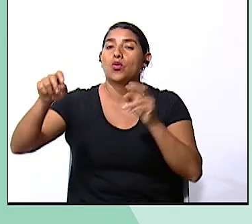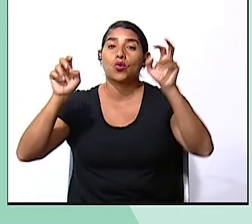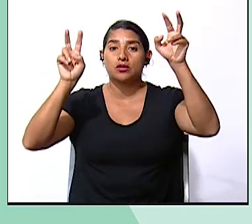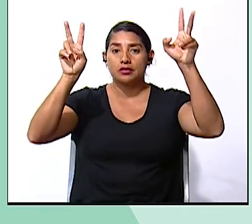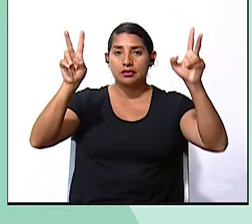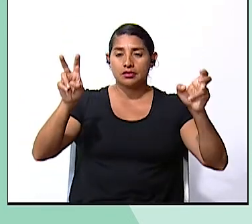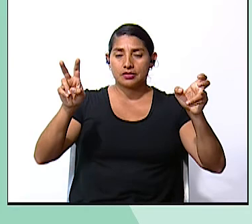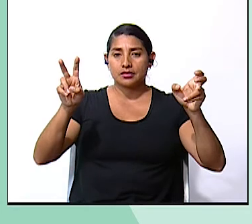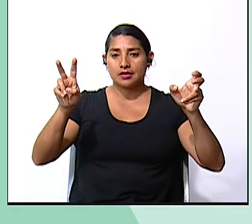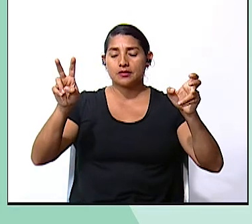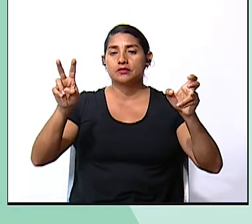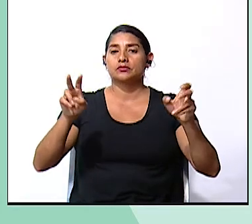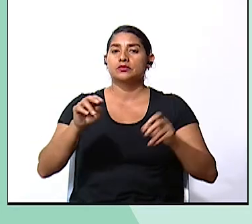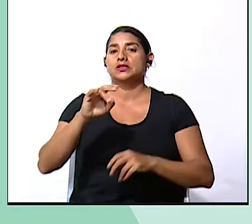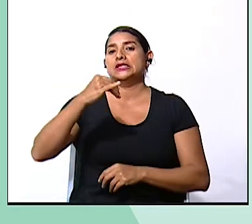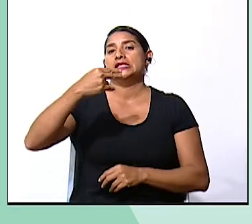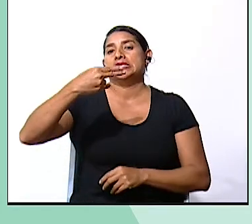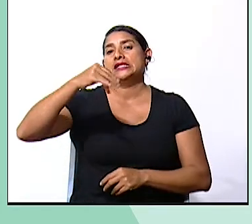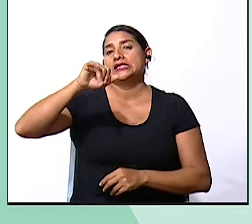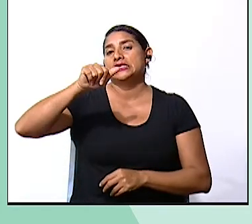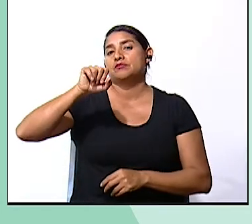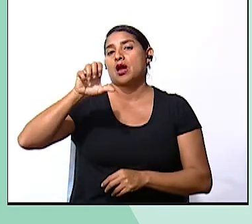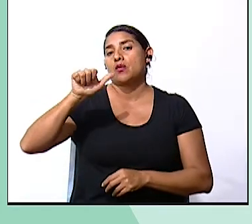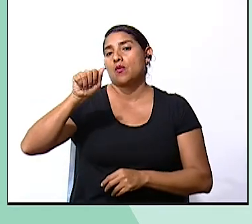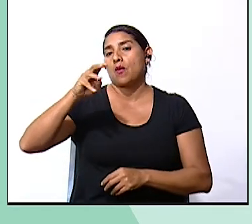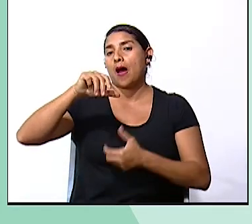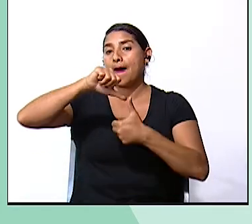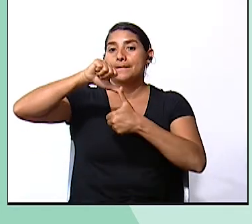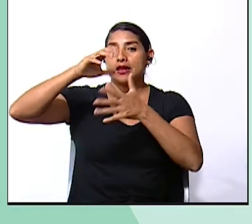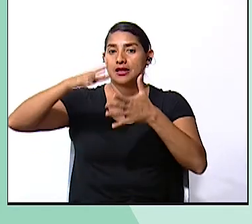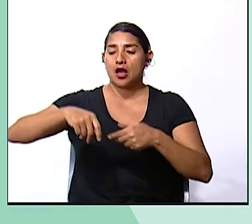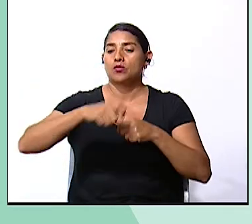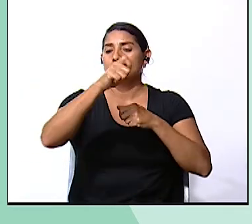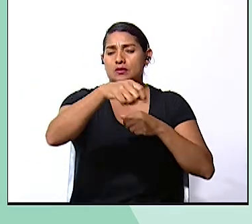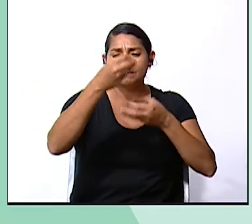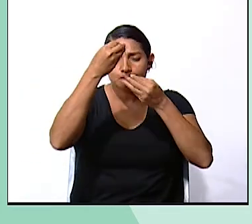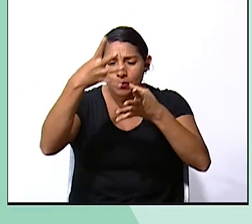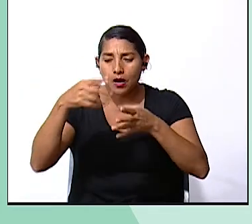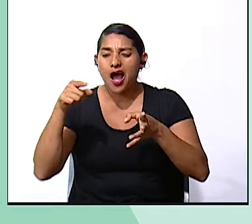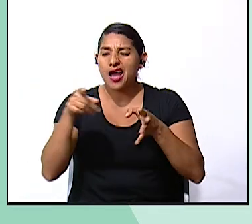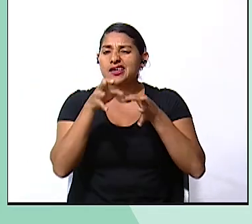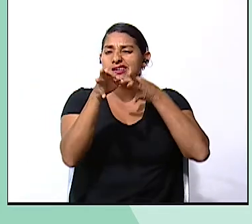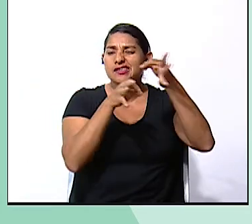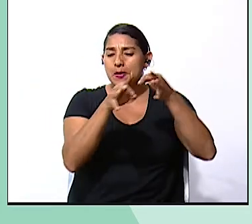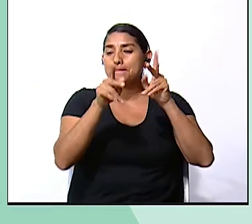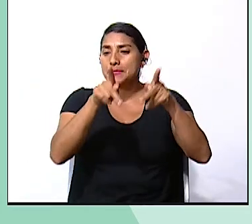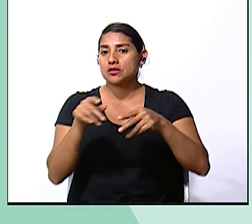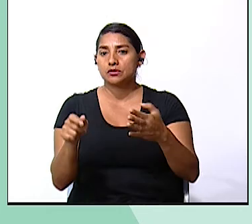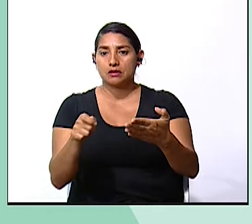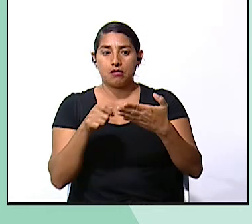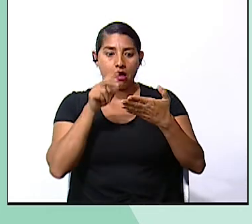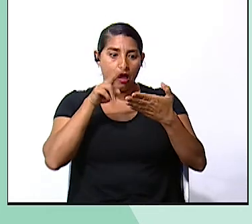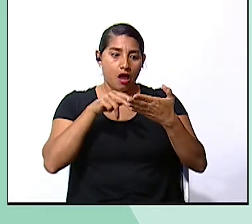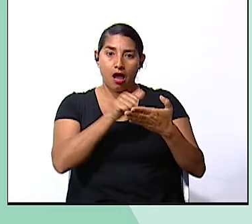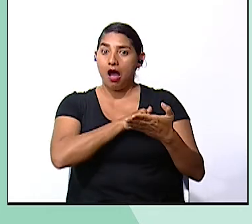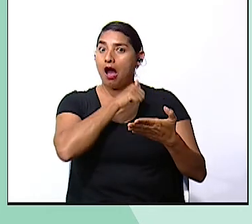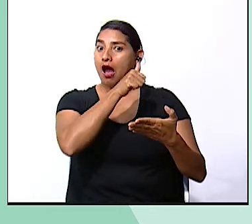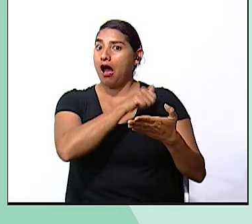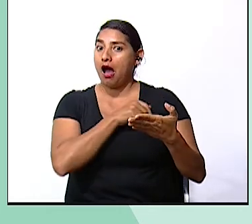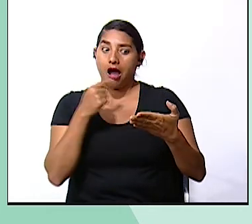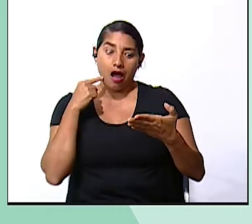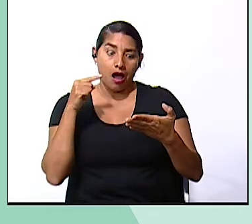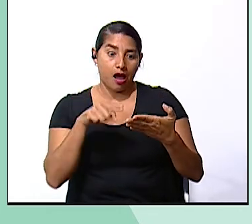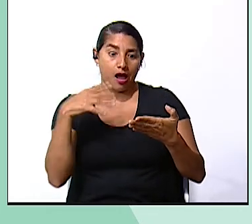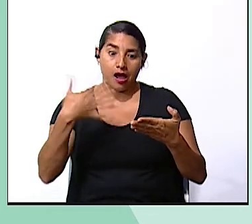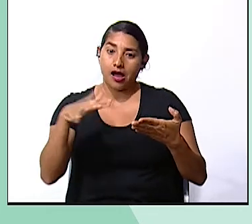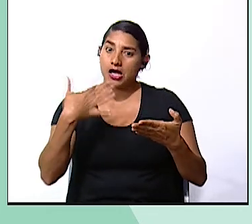titulado El Hispano Americano, mismo que se consideró por las autoridades que